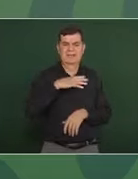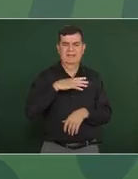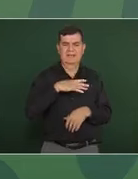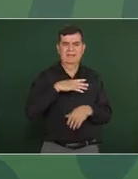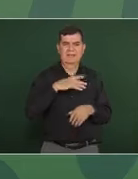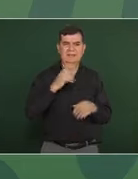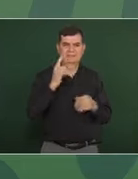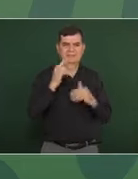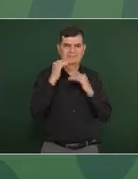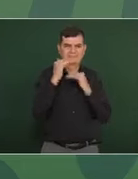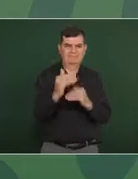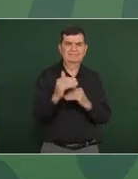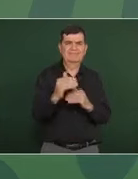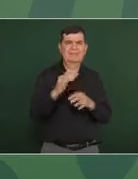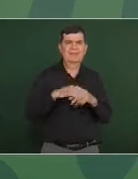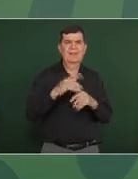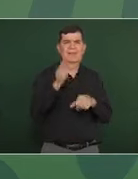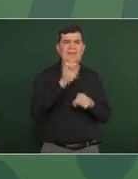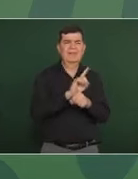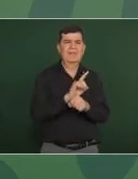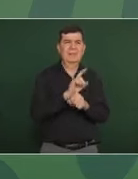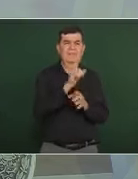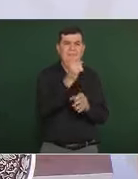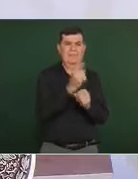veda a partir del día